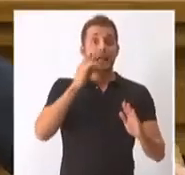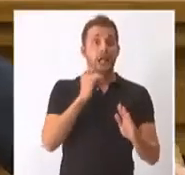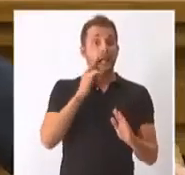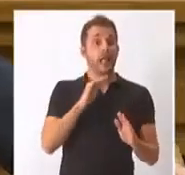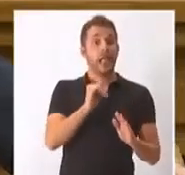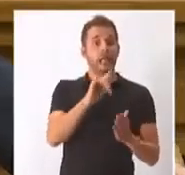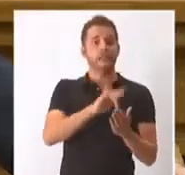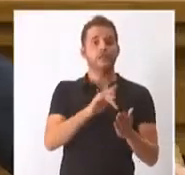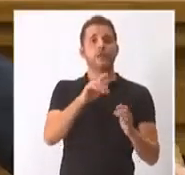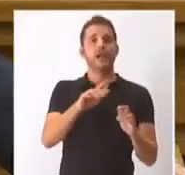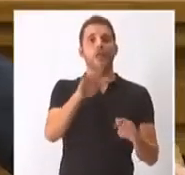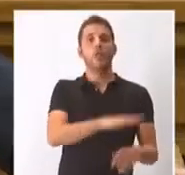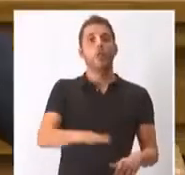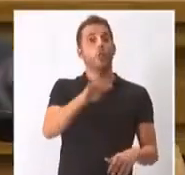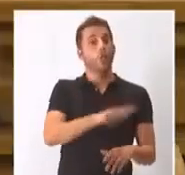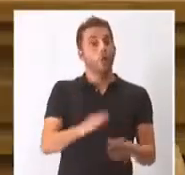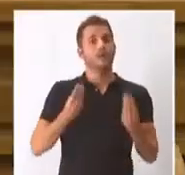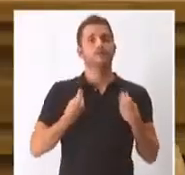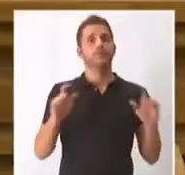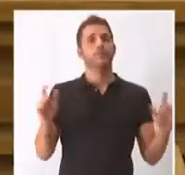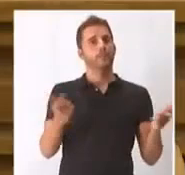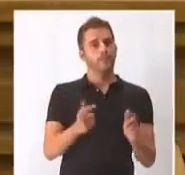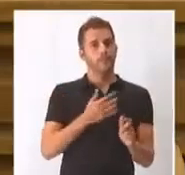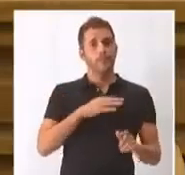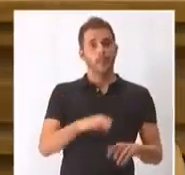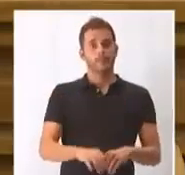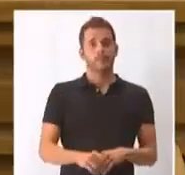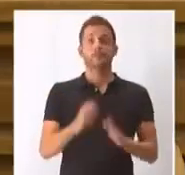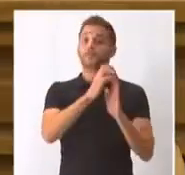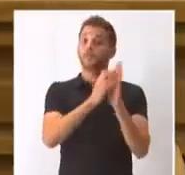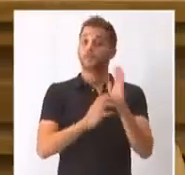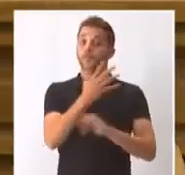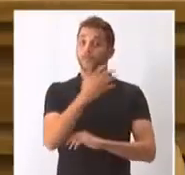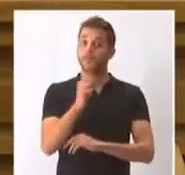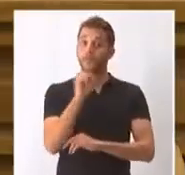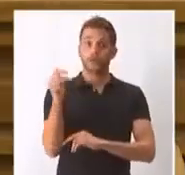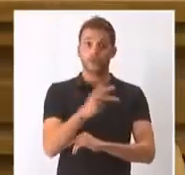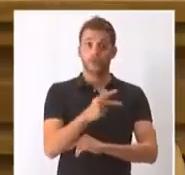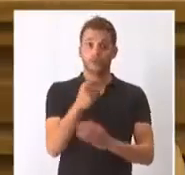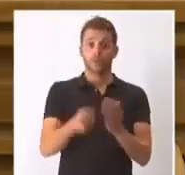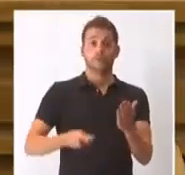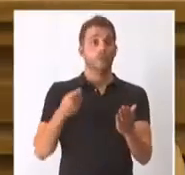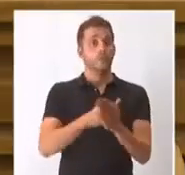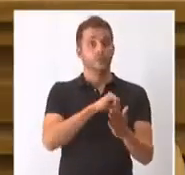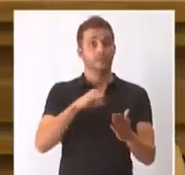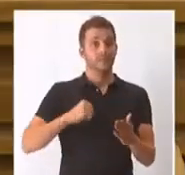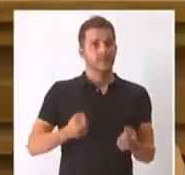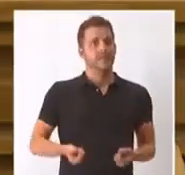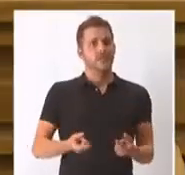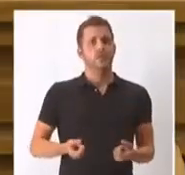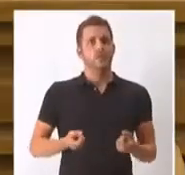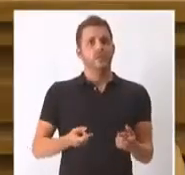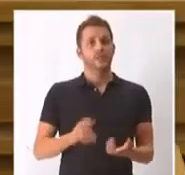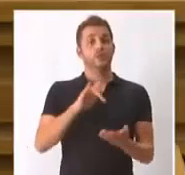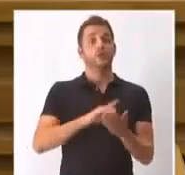en despoblamiento deducción de quinientos euros de la cuota íntegra autonómica por los gastos ocasionados al trasladar la